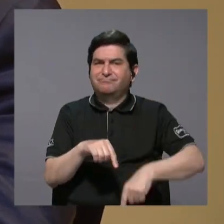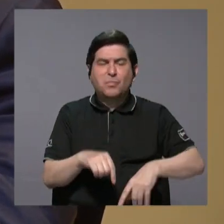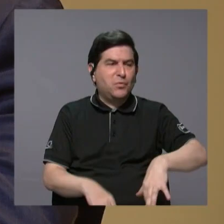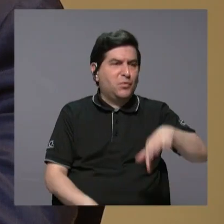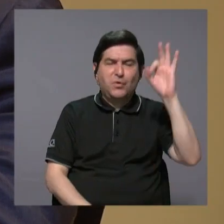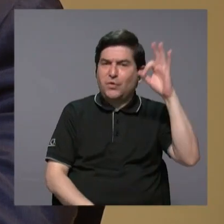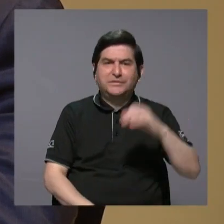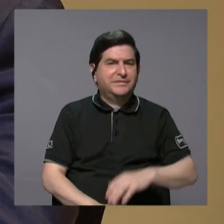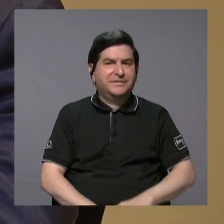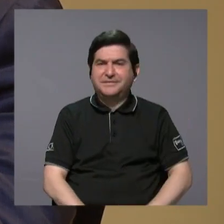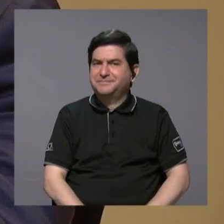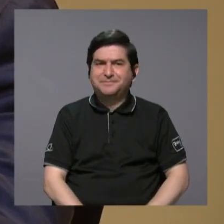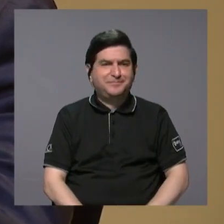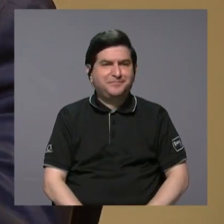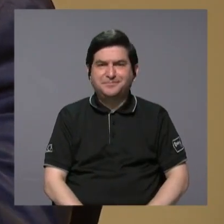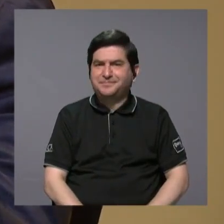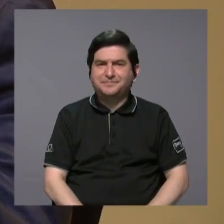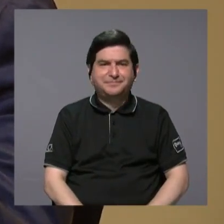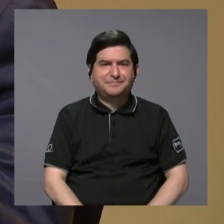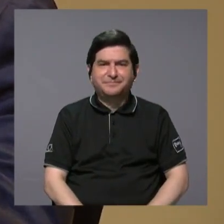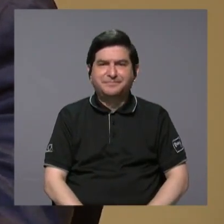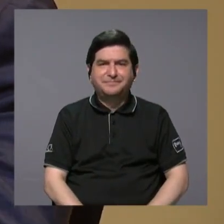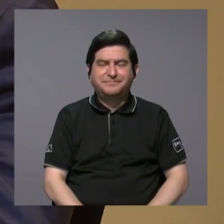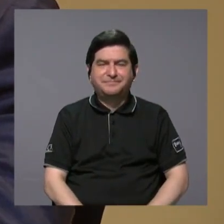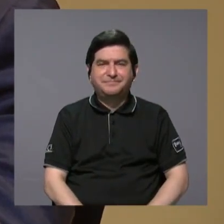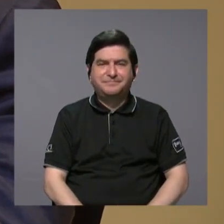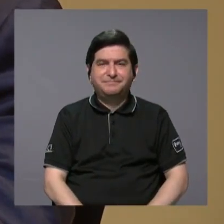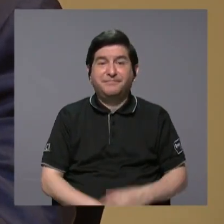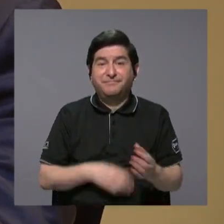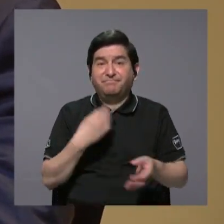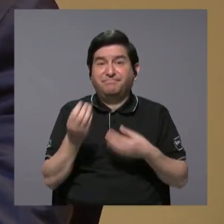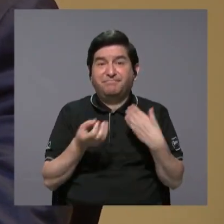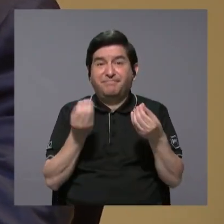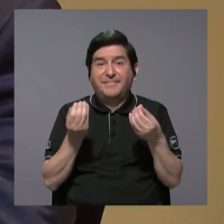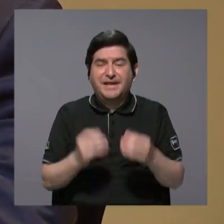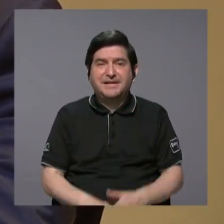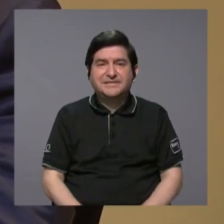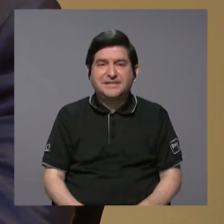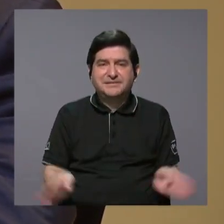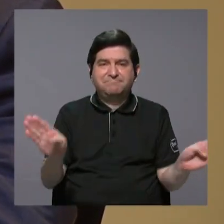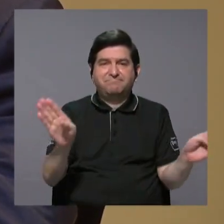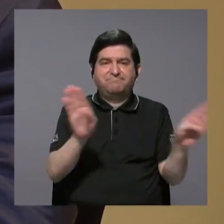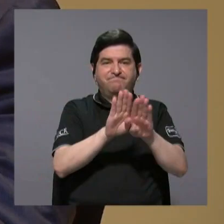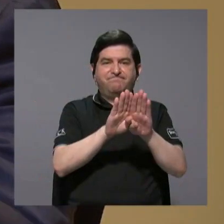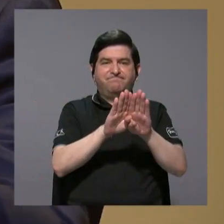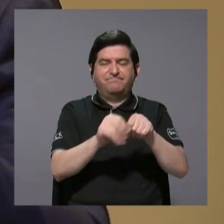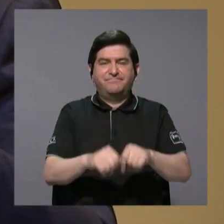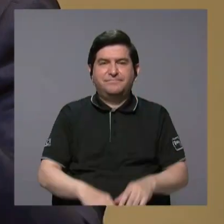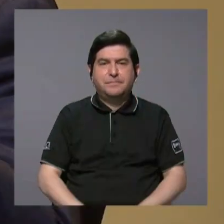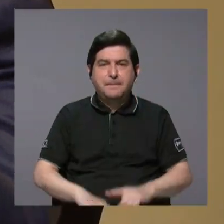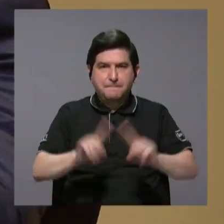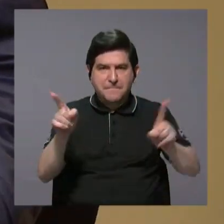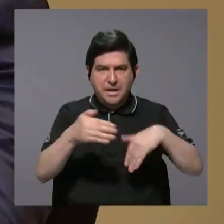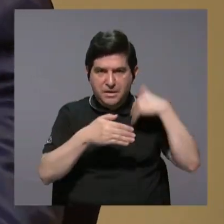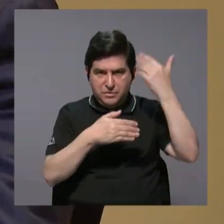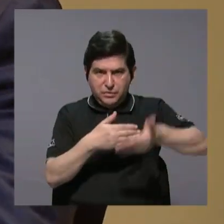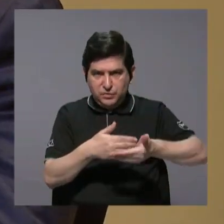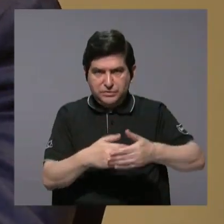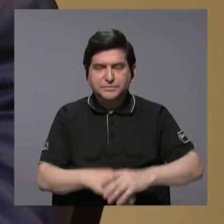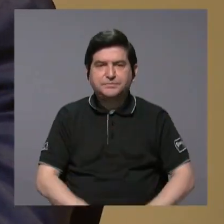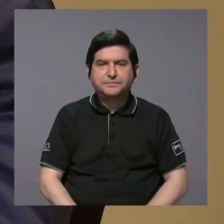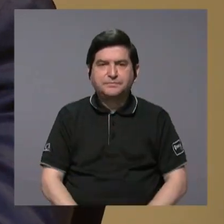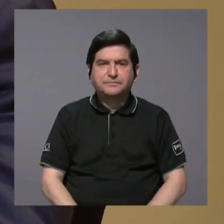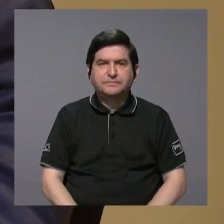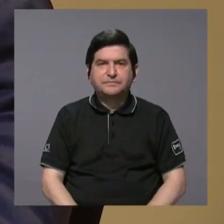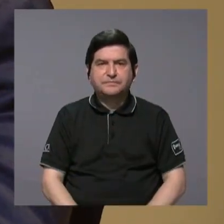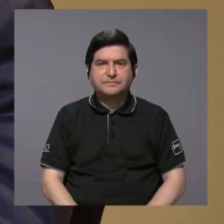no encontró y no quedó más que llegar a cerrarlo. Pero después de eso se